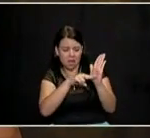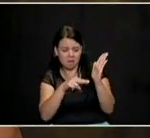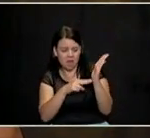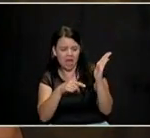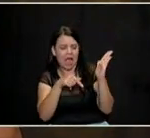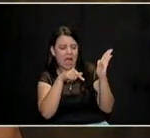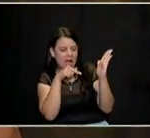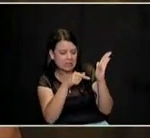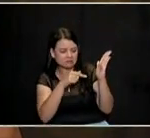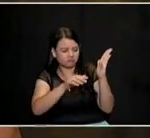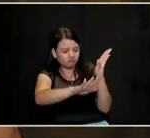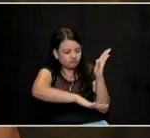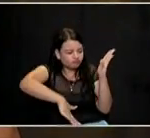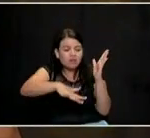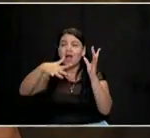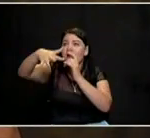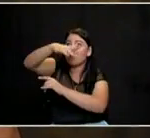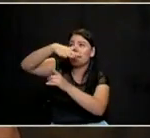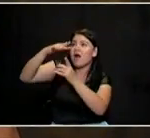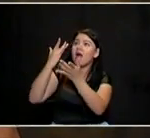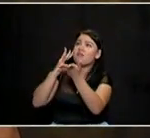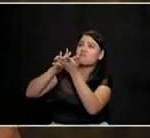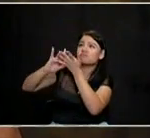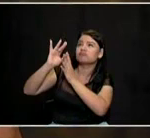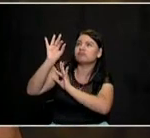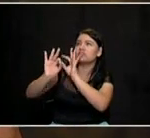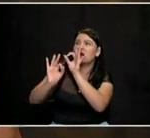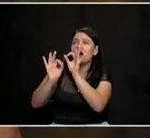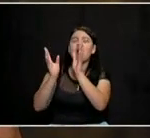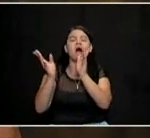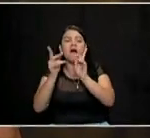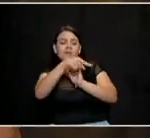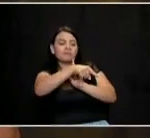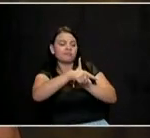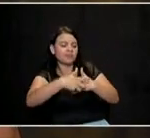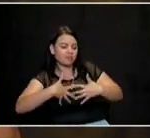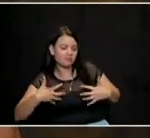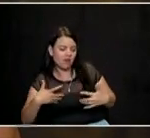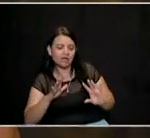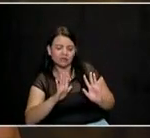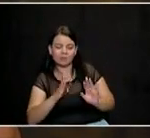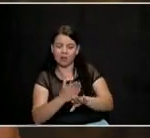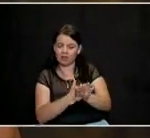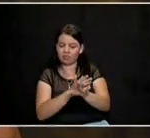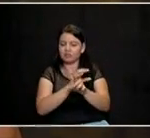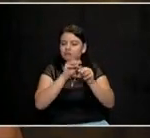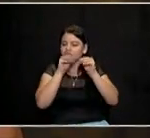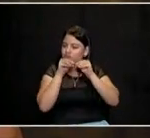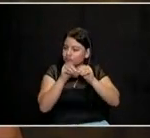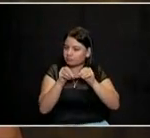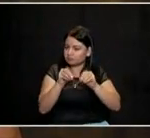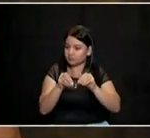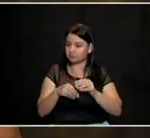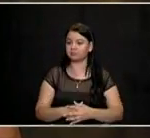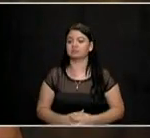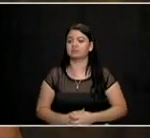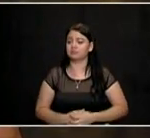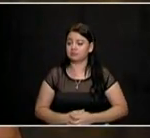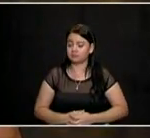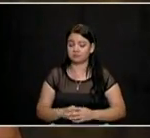si tenemos una ciudadanía con cultura ciudadana para proteger y para